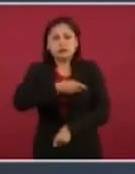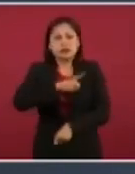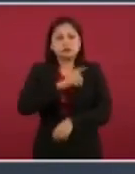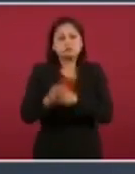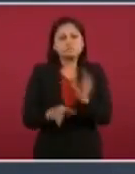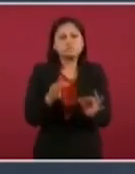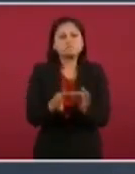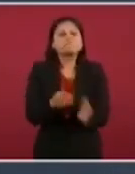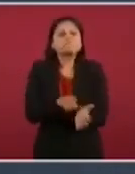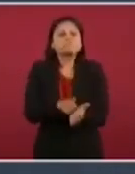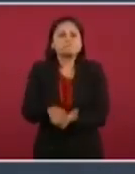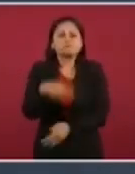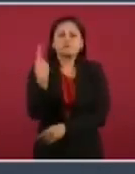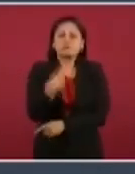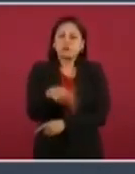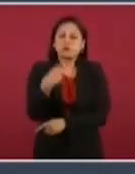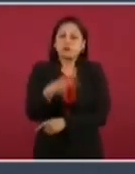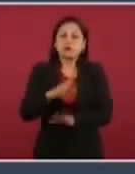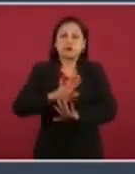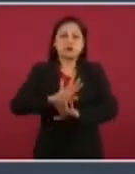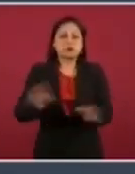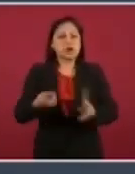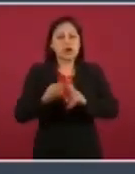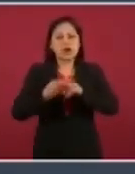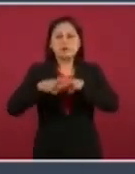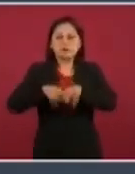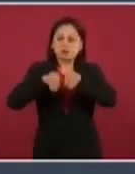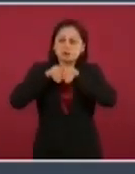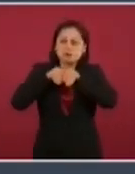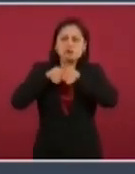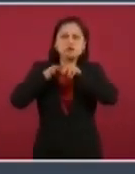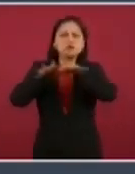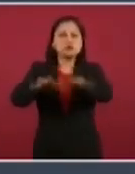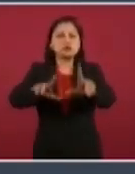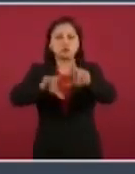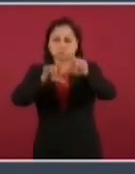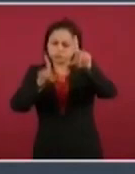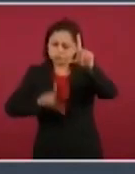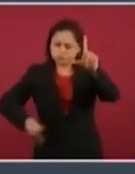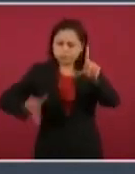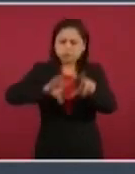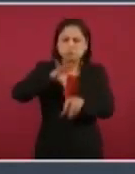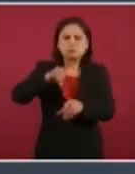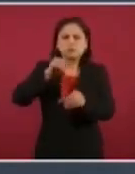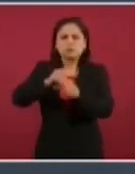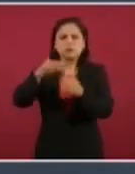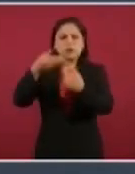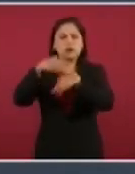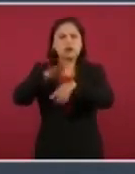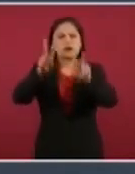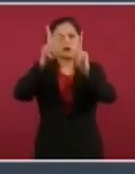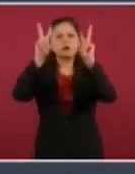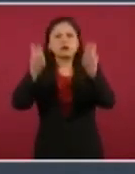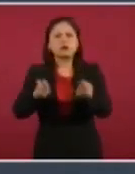se inició ya una campaña informativa nacional sobre las adicciones